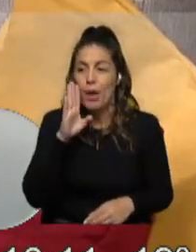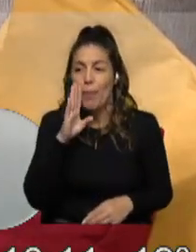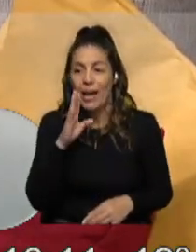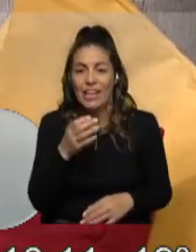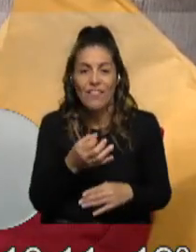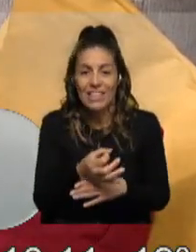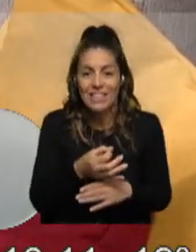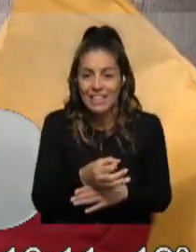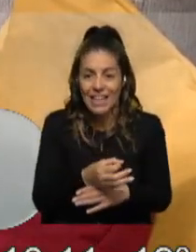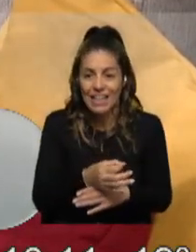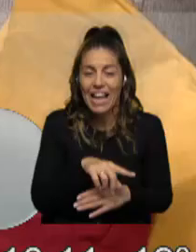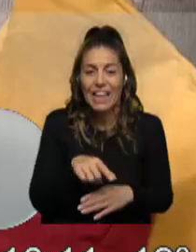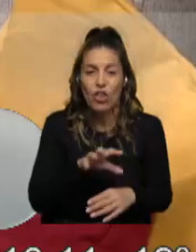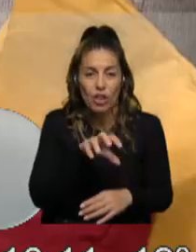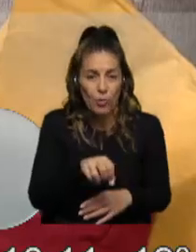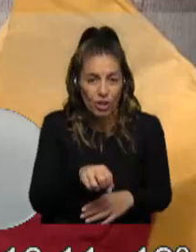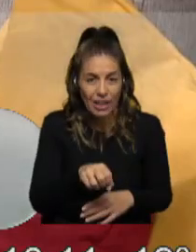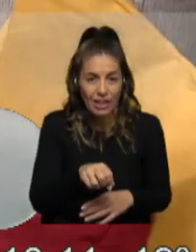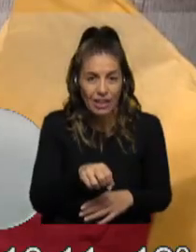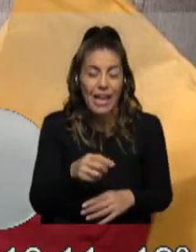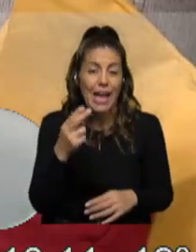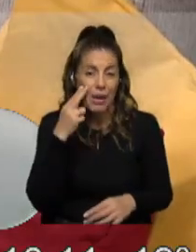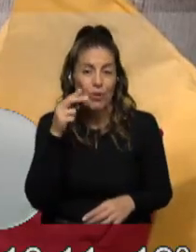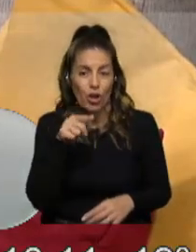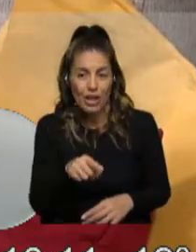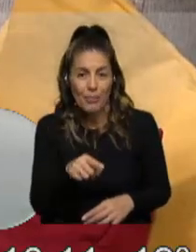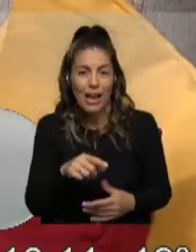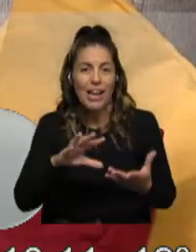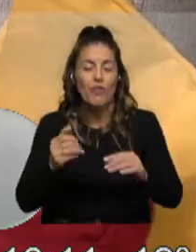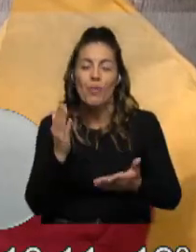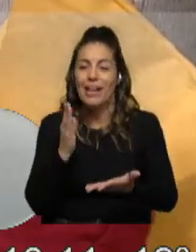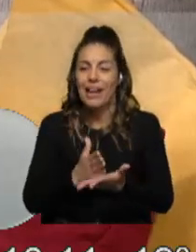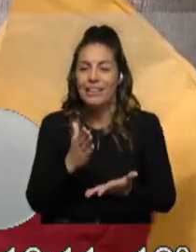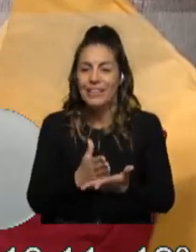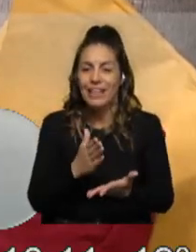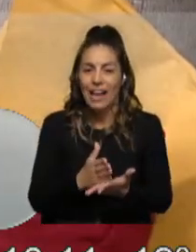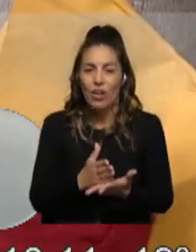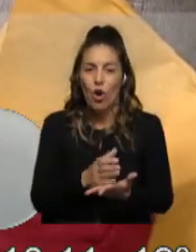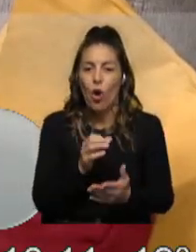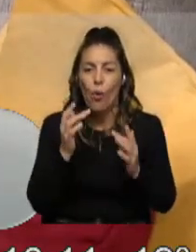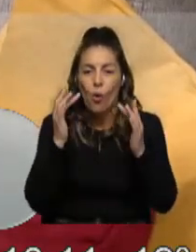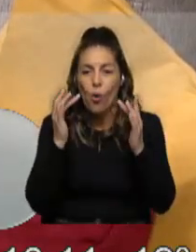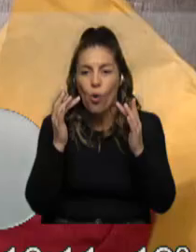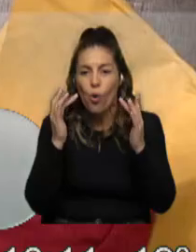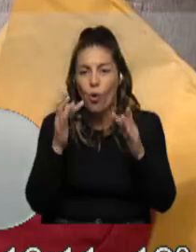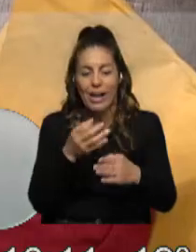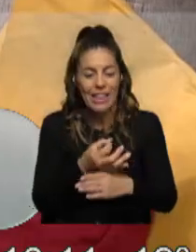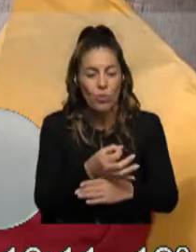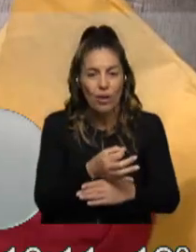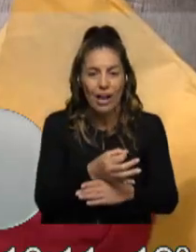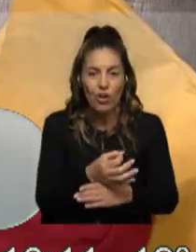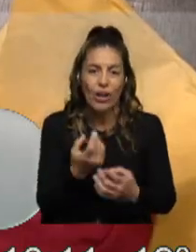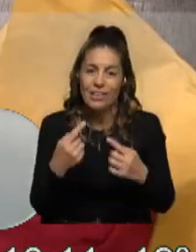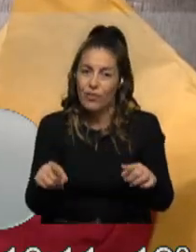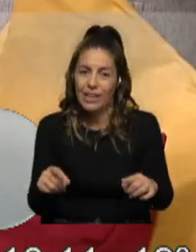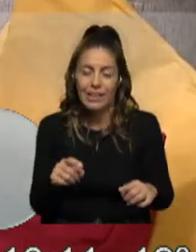puede morder y hasta qué punto no. El problema está que la forma de castigarlo, en este caso educarlo, no es igual que en perros